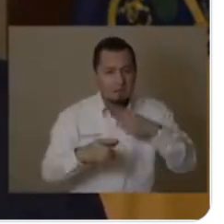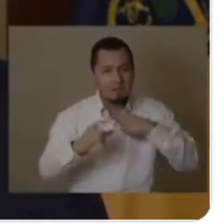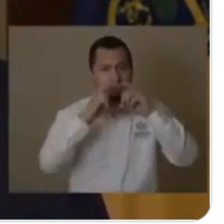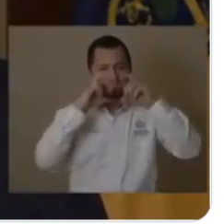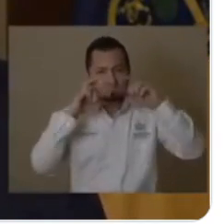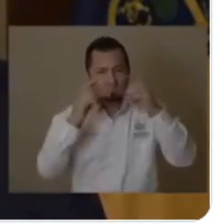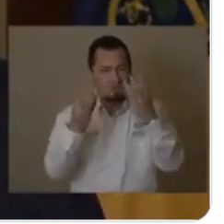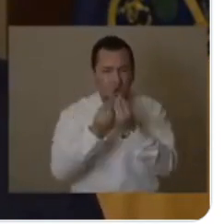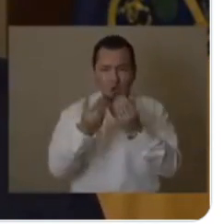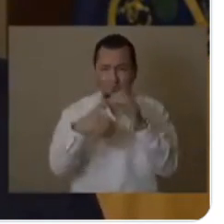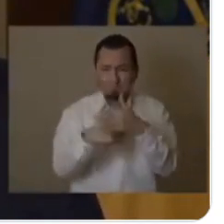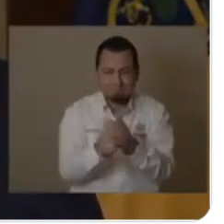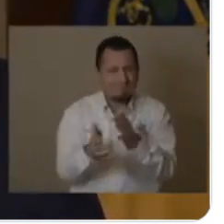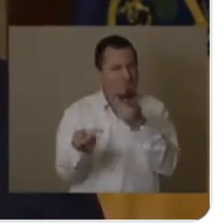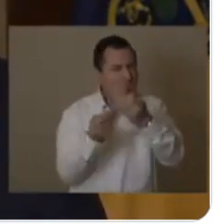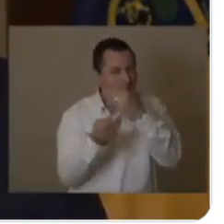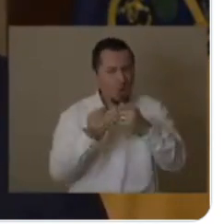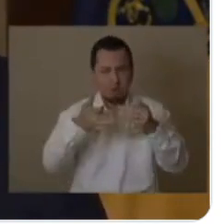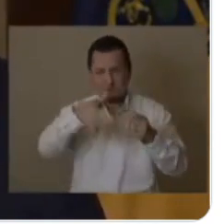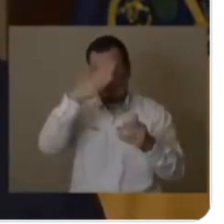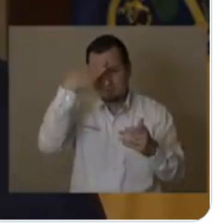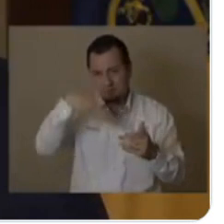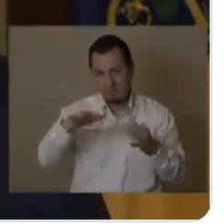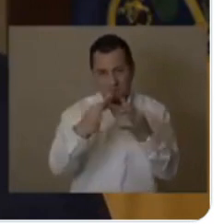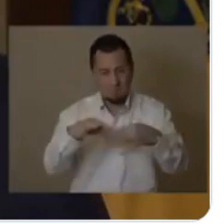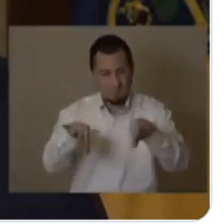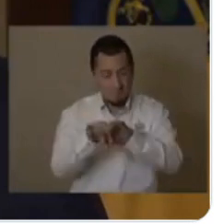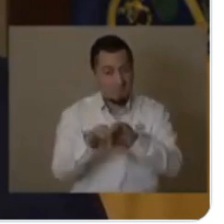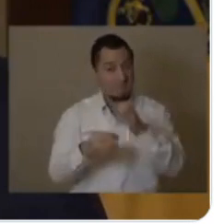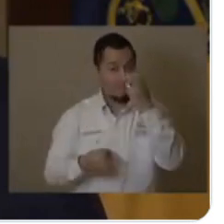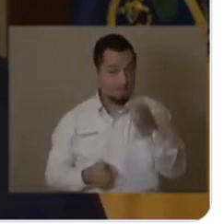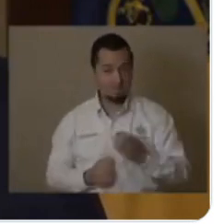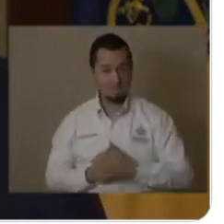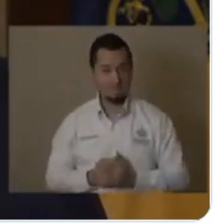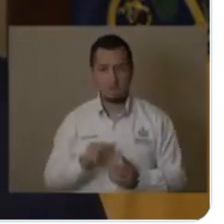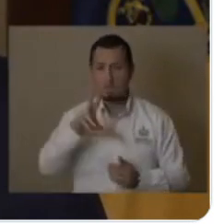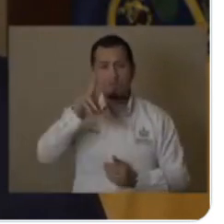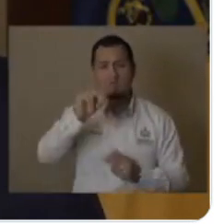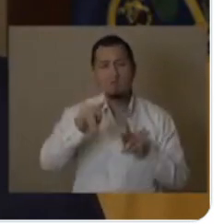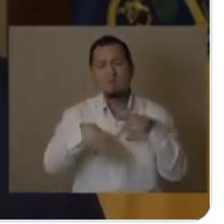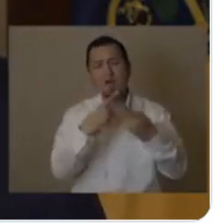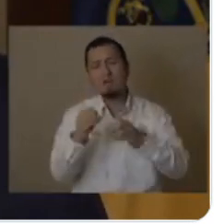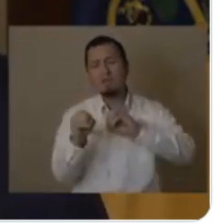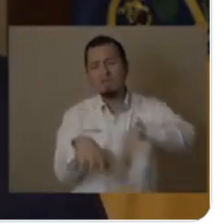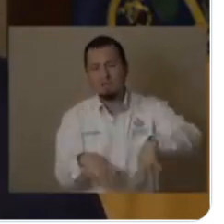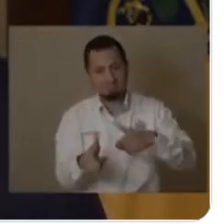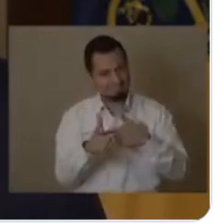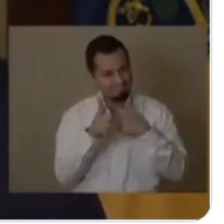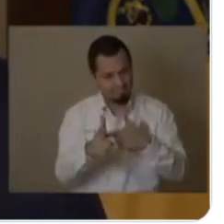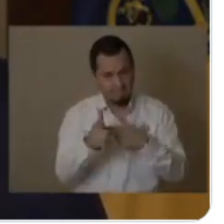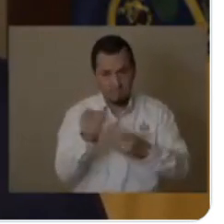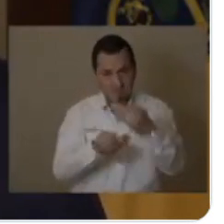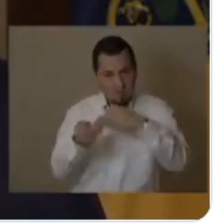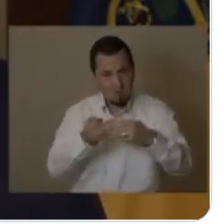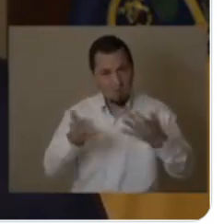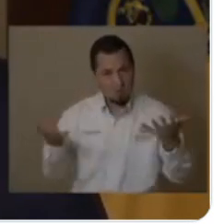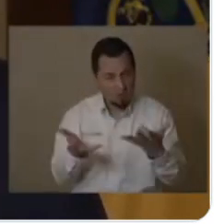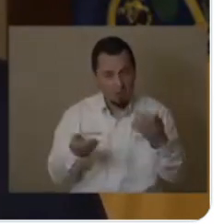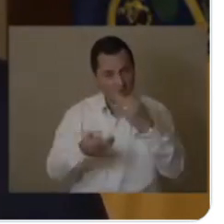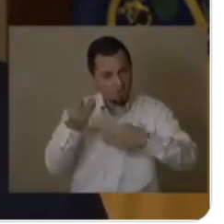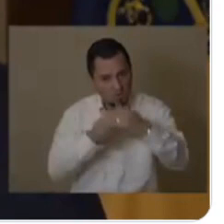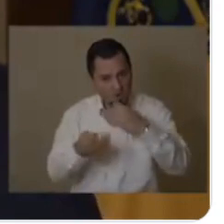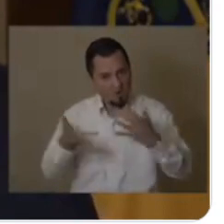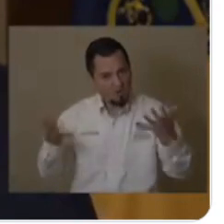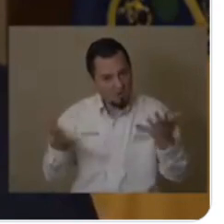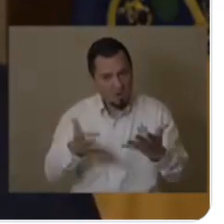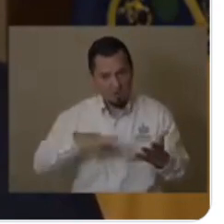se atiendan con seriedad por todos. Asimismo, les pido a todas las autoridades municipales que nos ayuden a implementar todas las